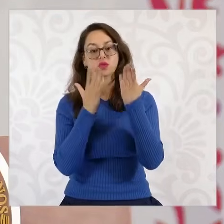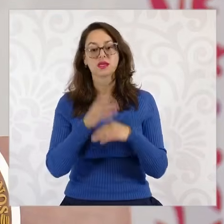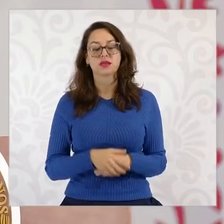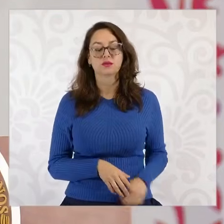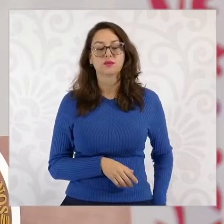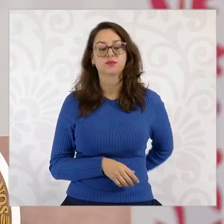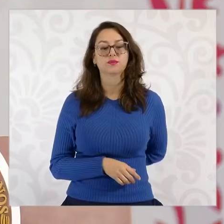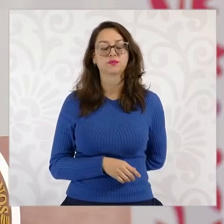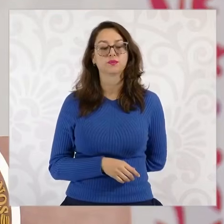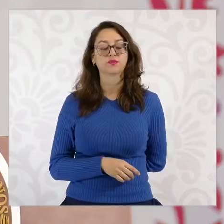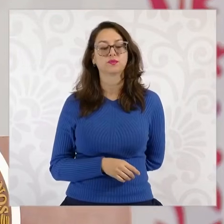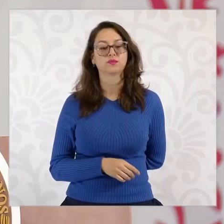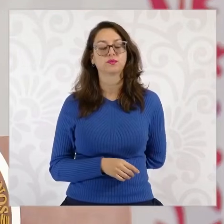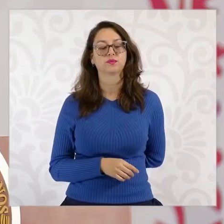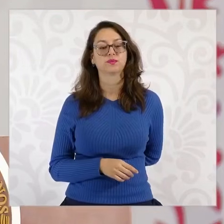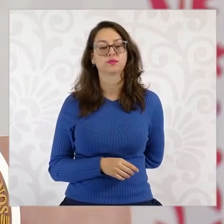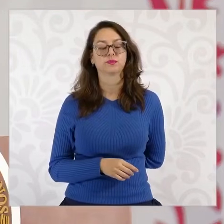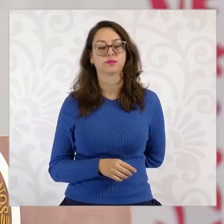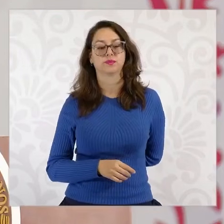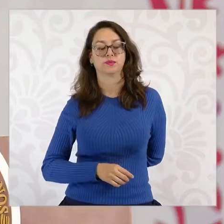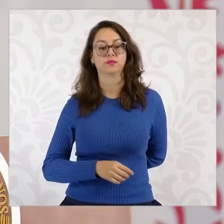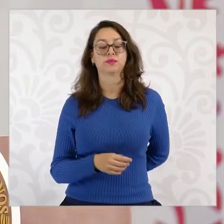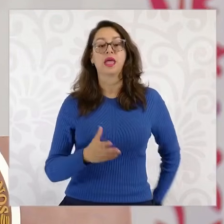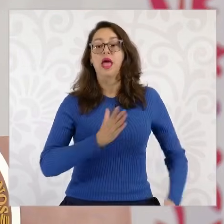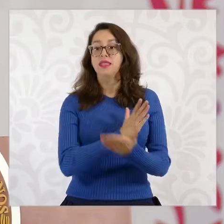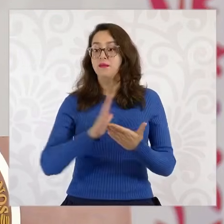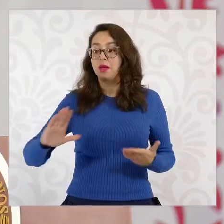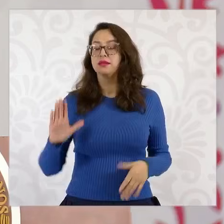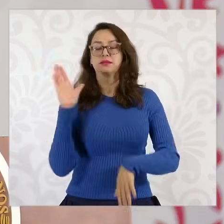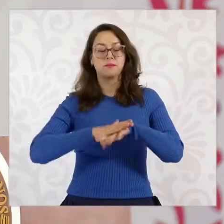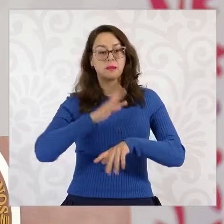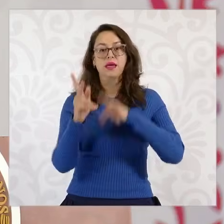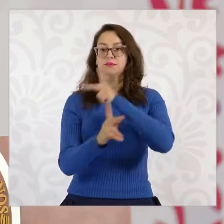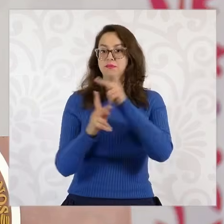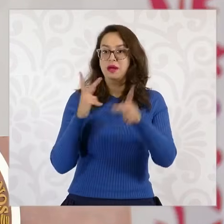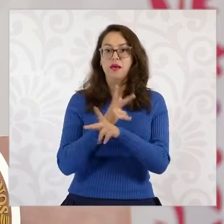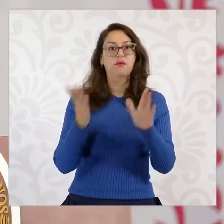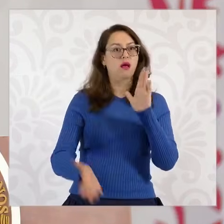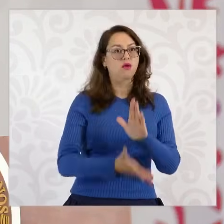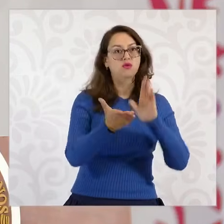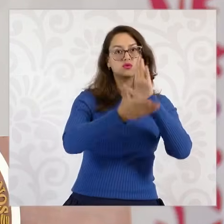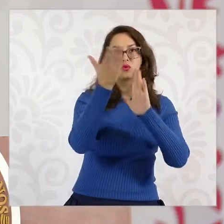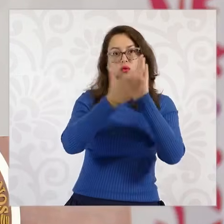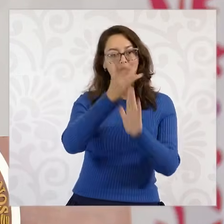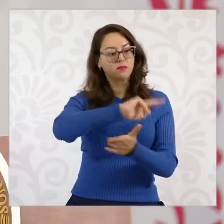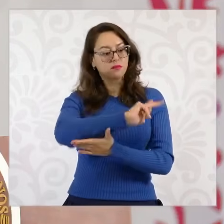estamos con los planes de estudio, estamos haciendo más preparatorias, estamos